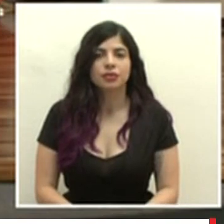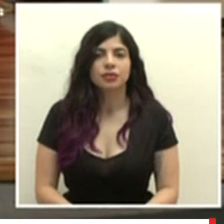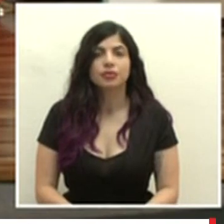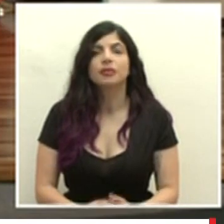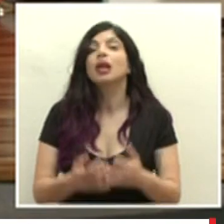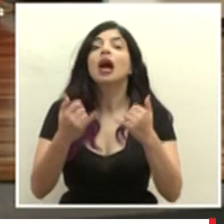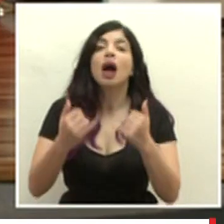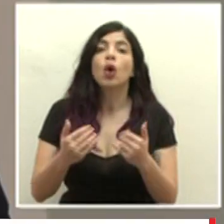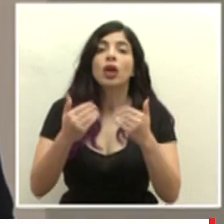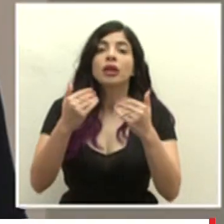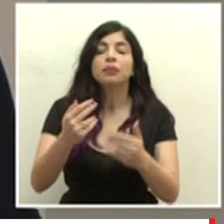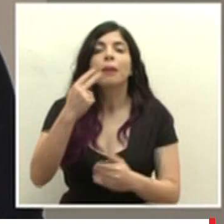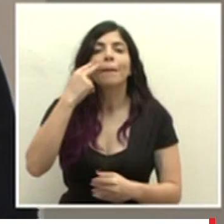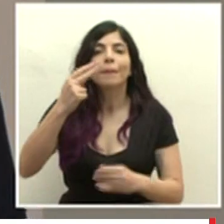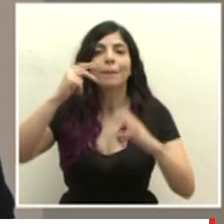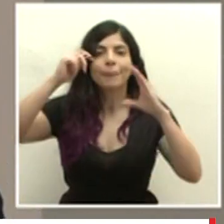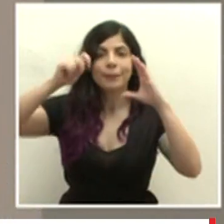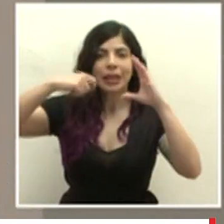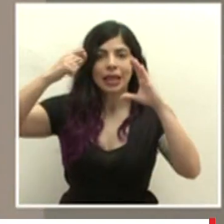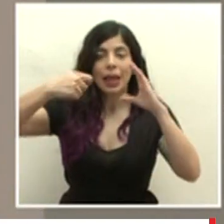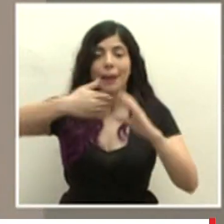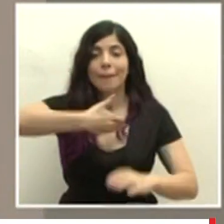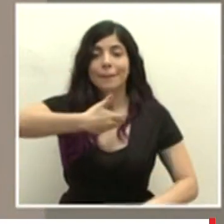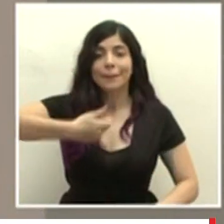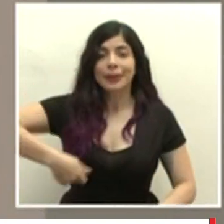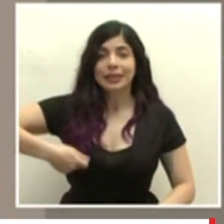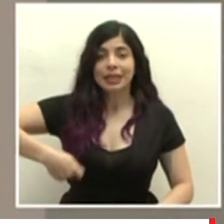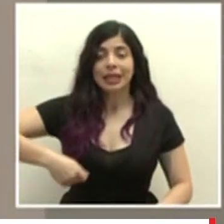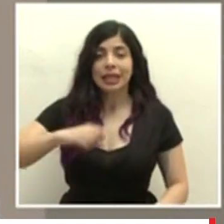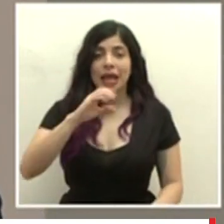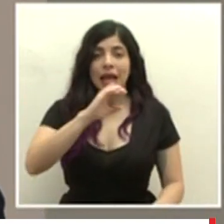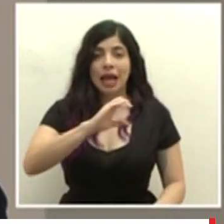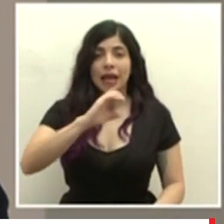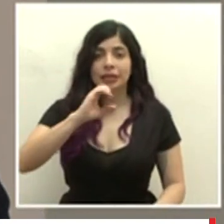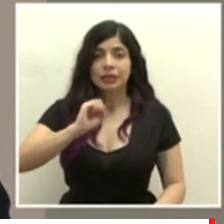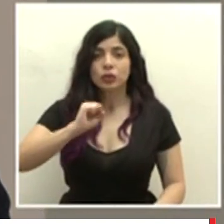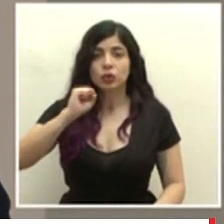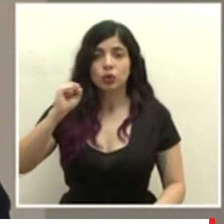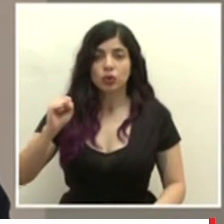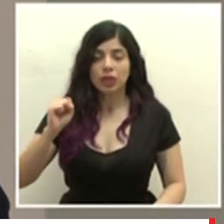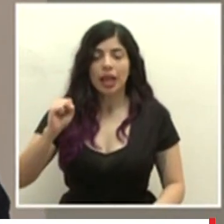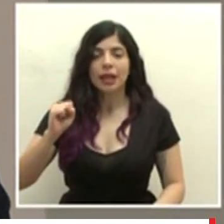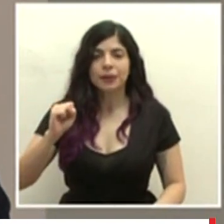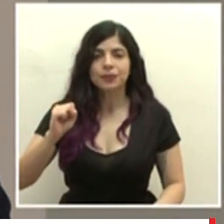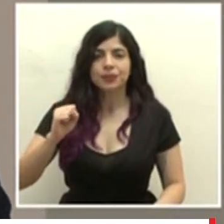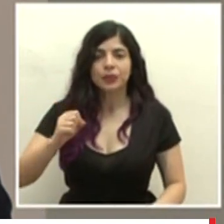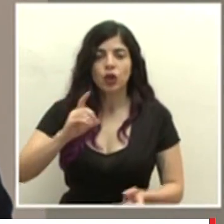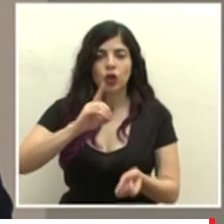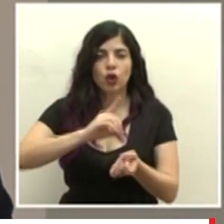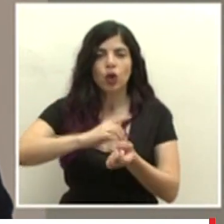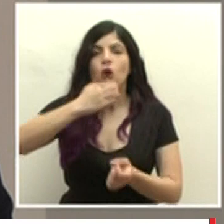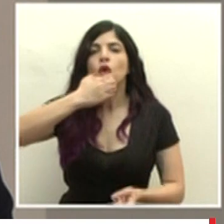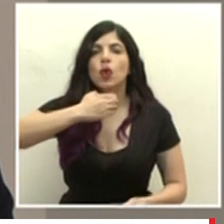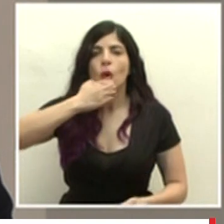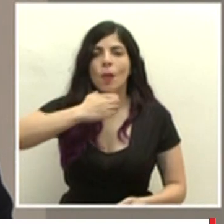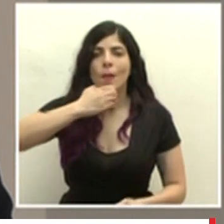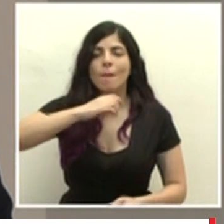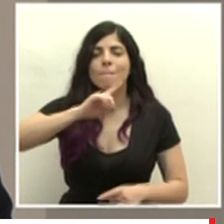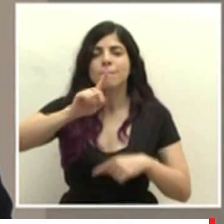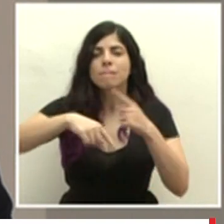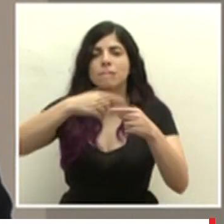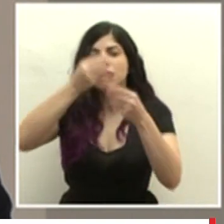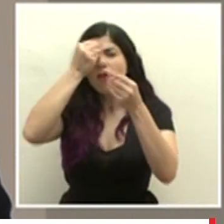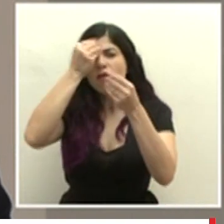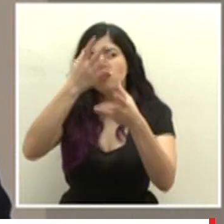A continuación veremos un video en donde el presidente ejecutivo de la Caja Costarricense de Seguro Social, el doctor Román Macaya,